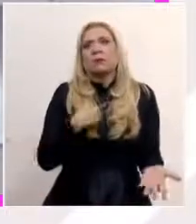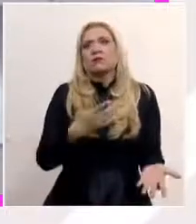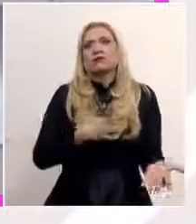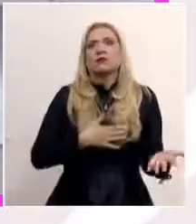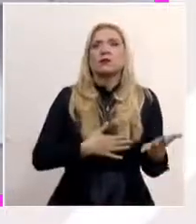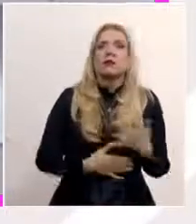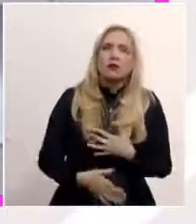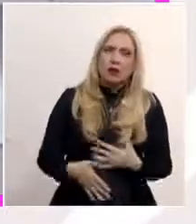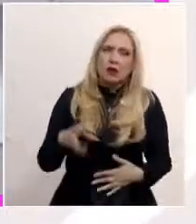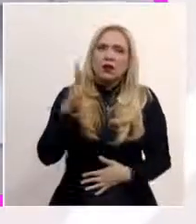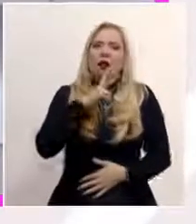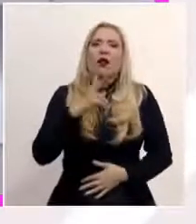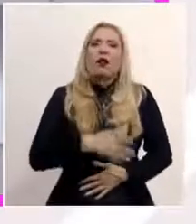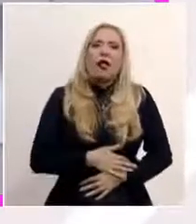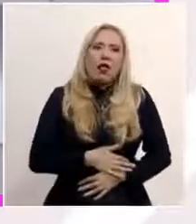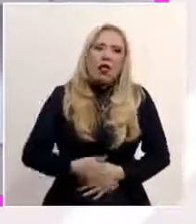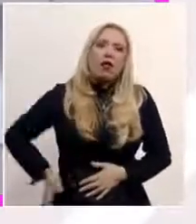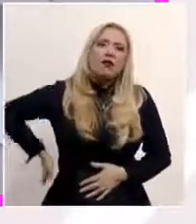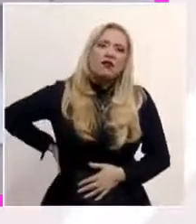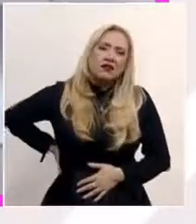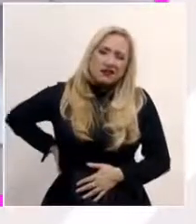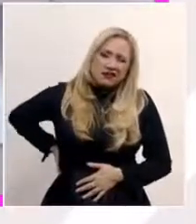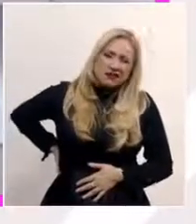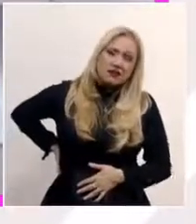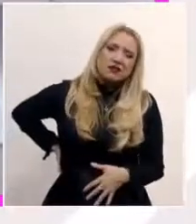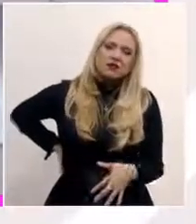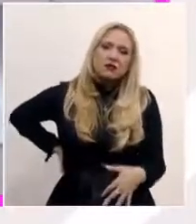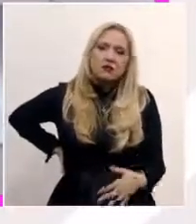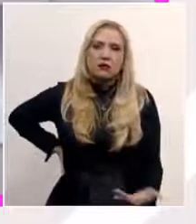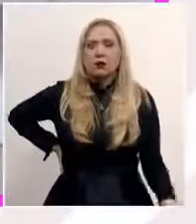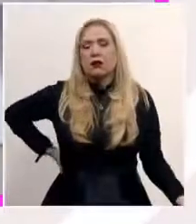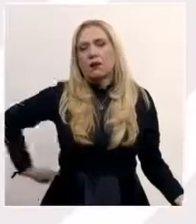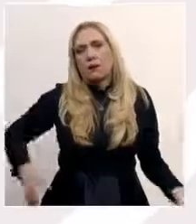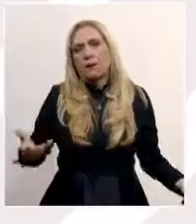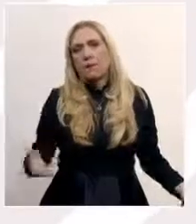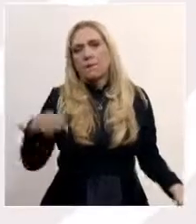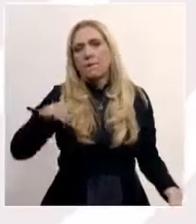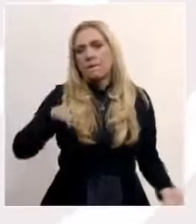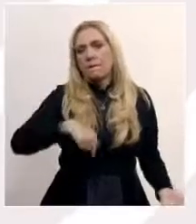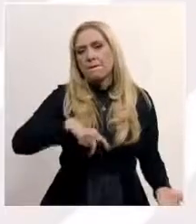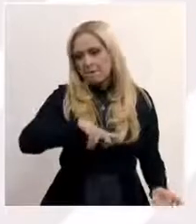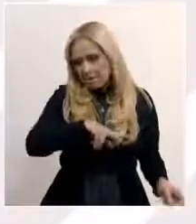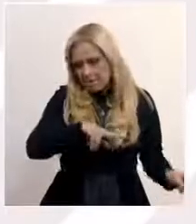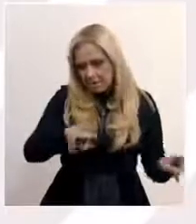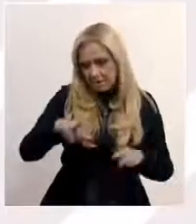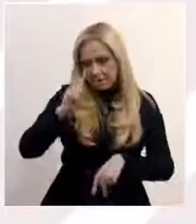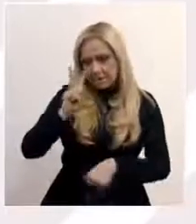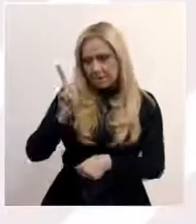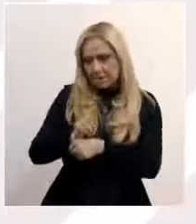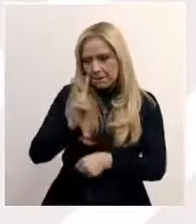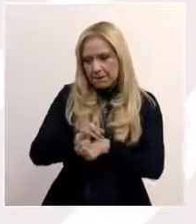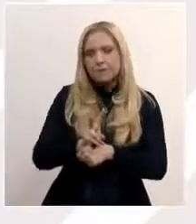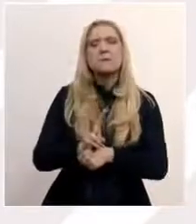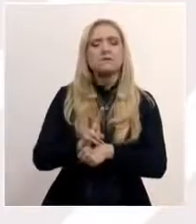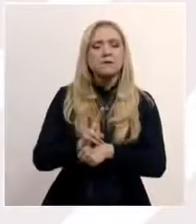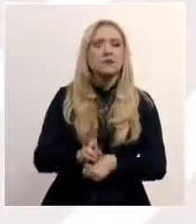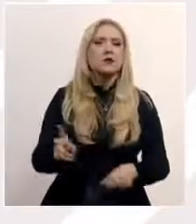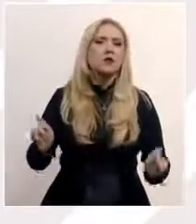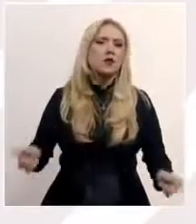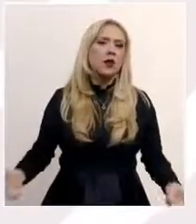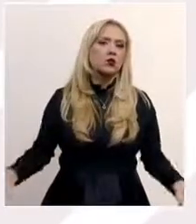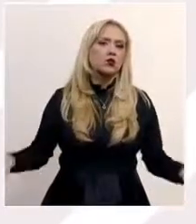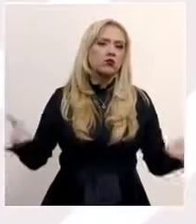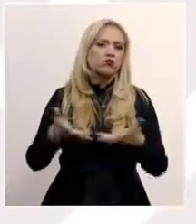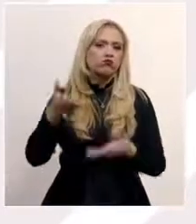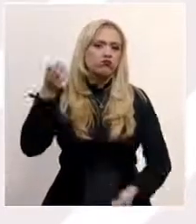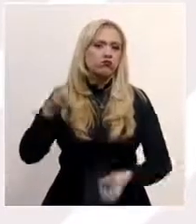¿sí? Entonces, creo que esa es la posición del Consejo, y por supuesto que lo que queremos es que esto tenga impacto en